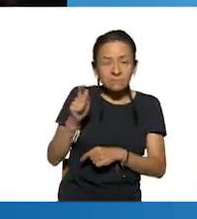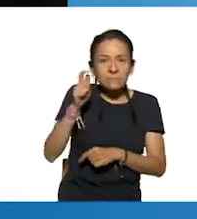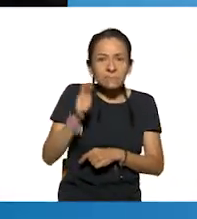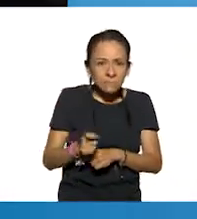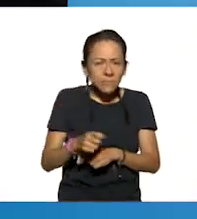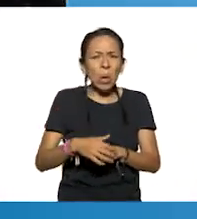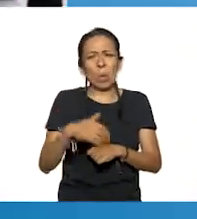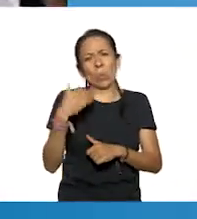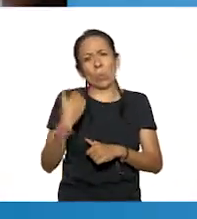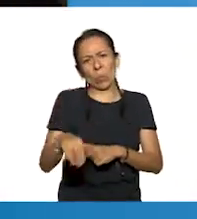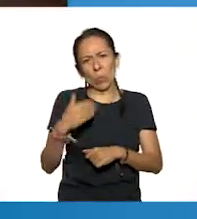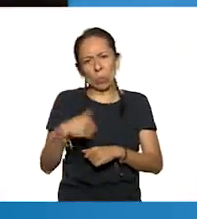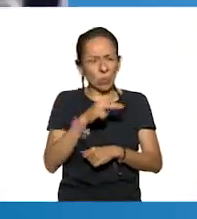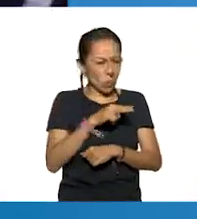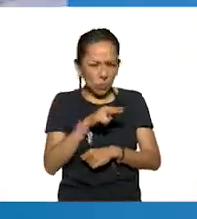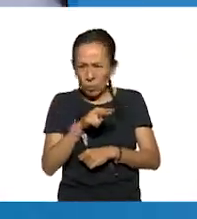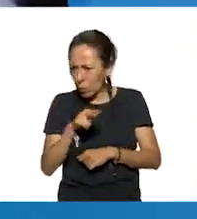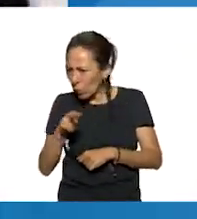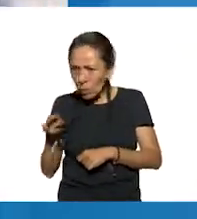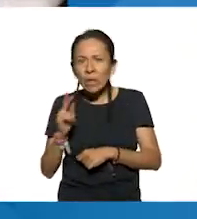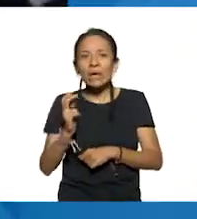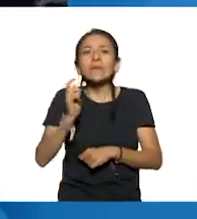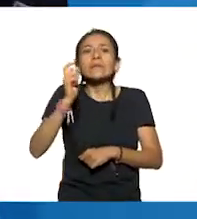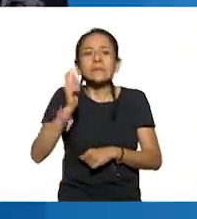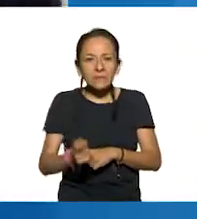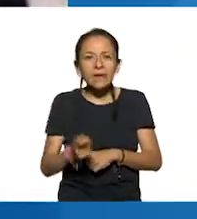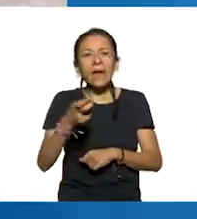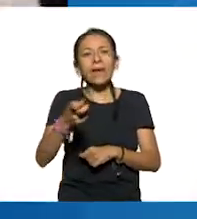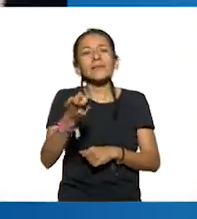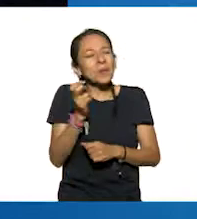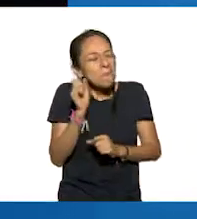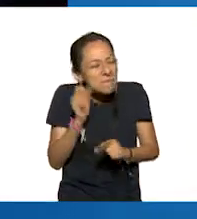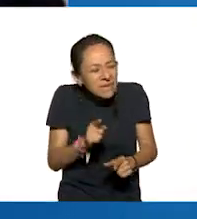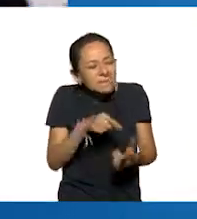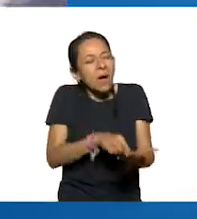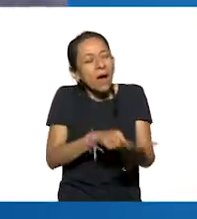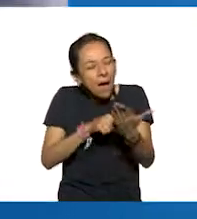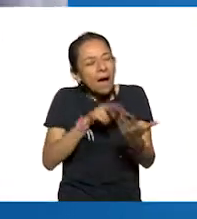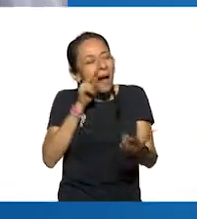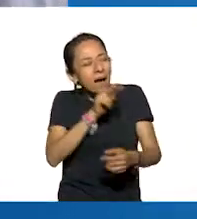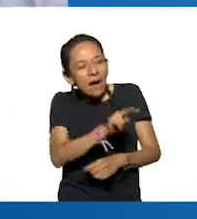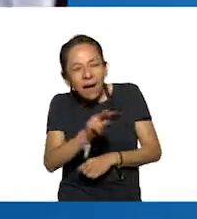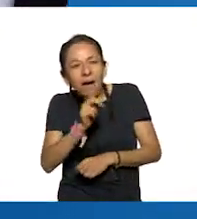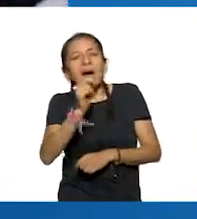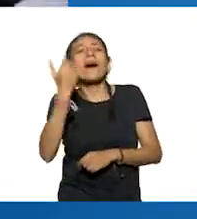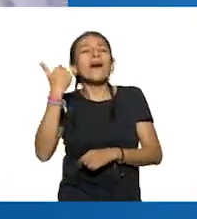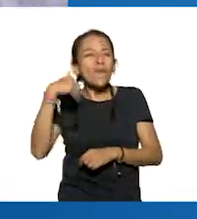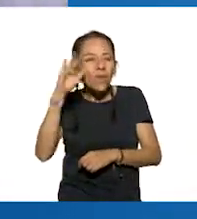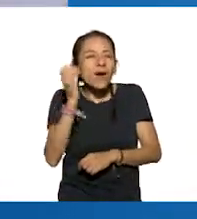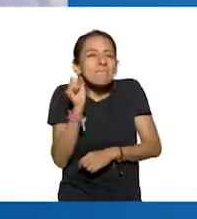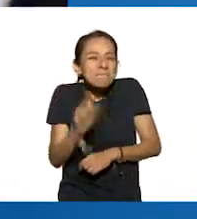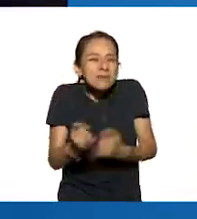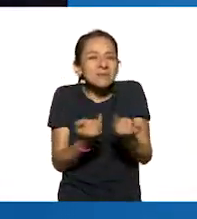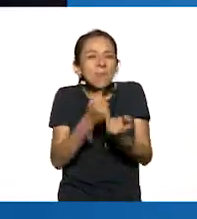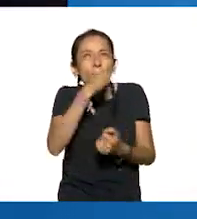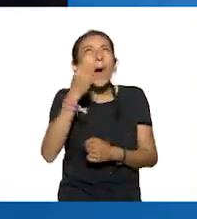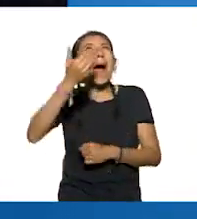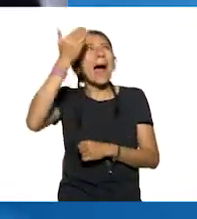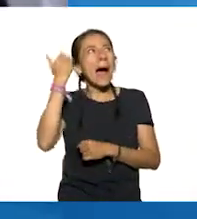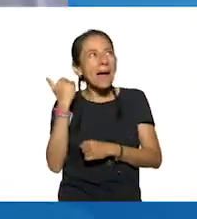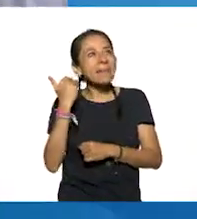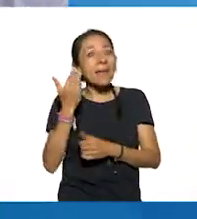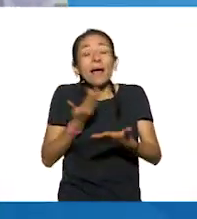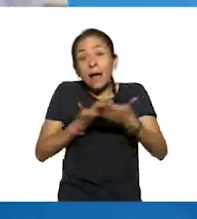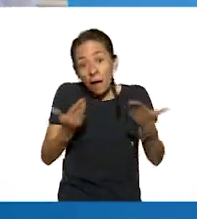son una imagen de lo que fue Juárez en aquellos tiempos. Y ahora ellos tienen escuela